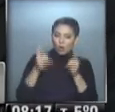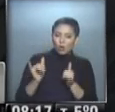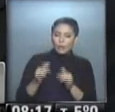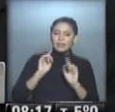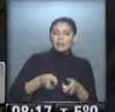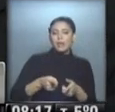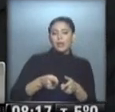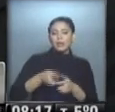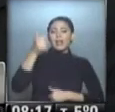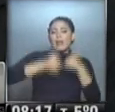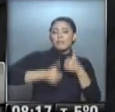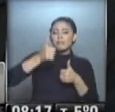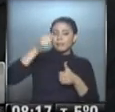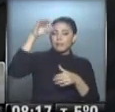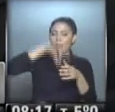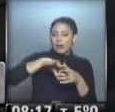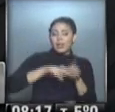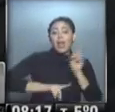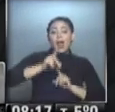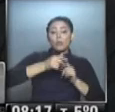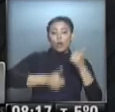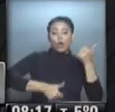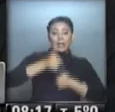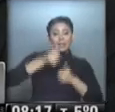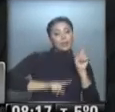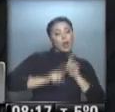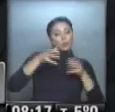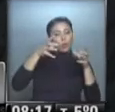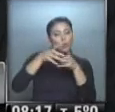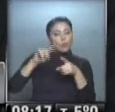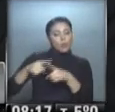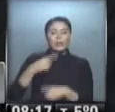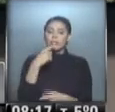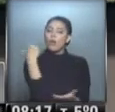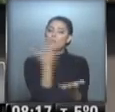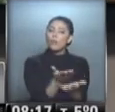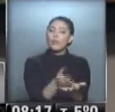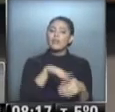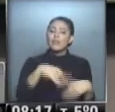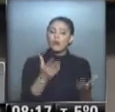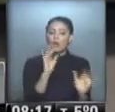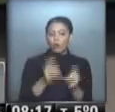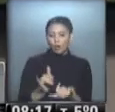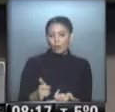mete en la campaña electoral. ¿Por qué? Porque hay algunos candidatos, algunos frentes que han hablado de propuestas para los jóvenes,